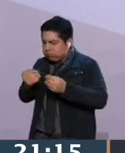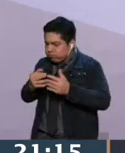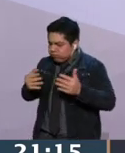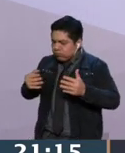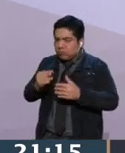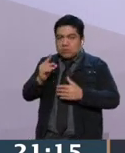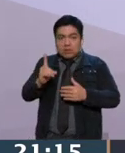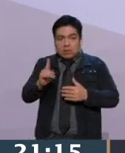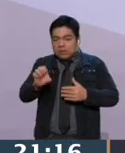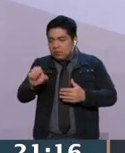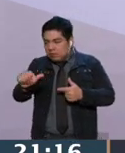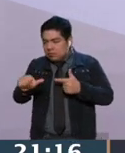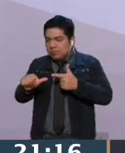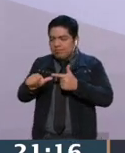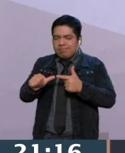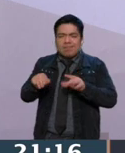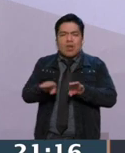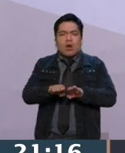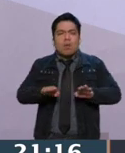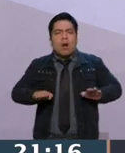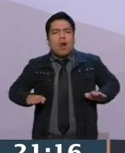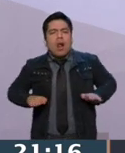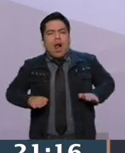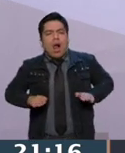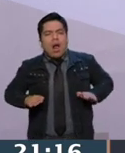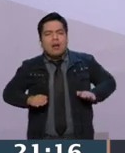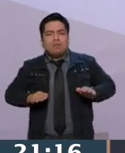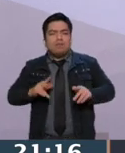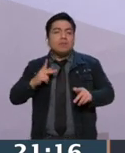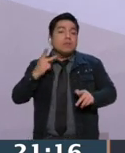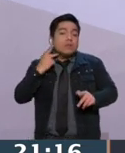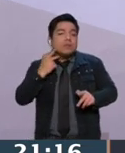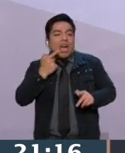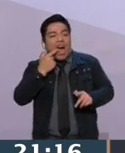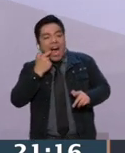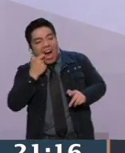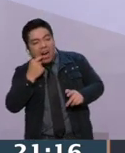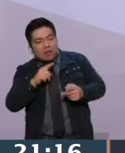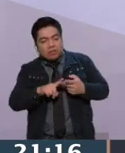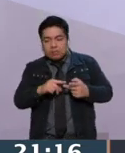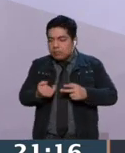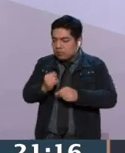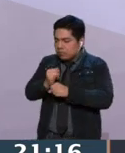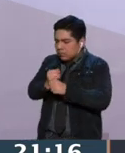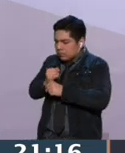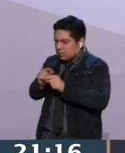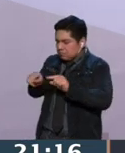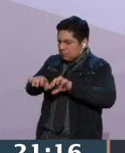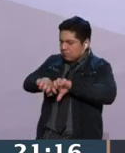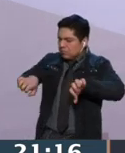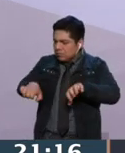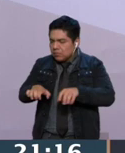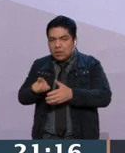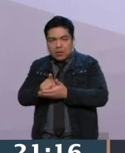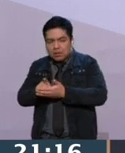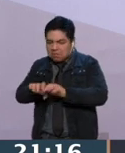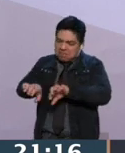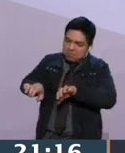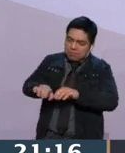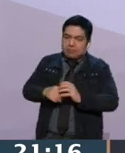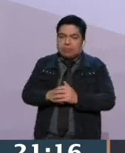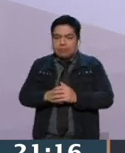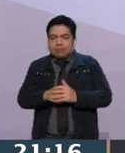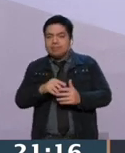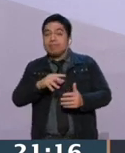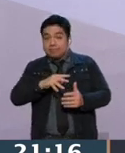la DEA se ha comportado más como un actor político que como una agencia de investigación y detección de drogas.